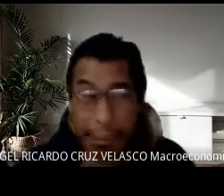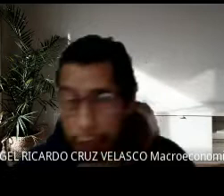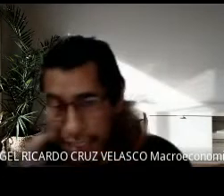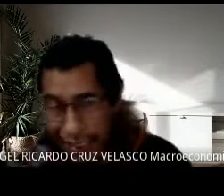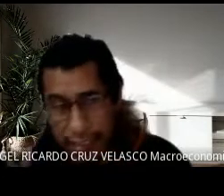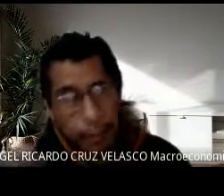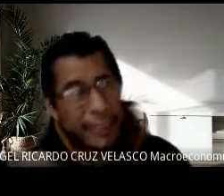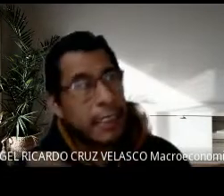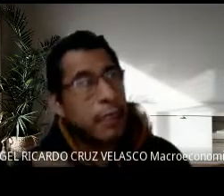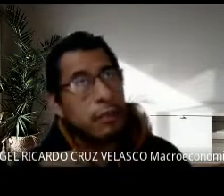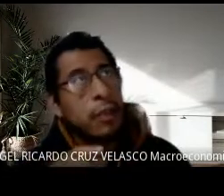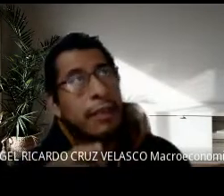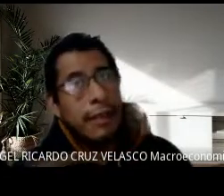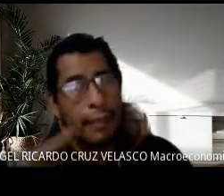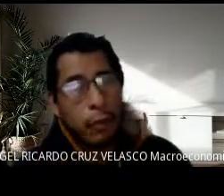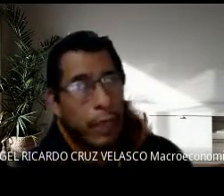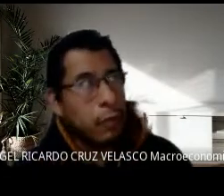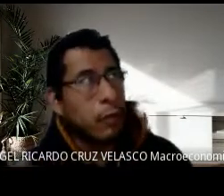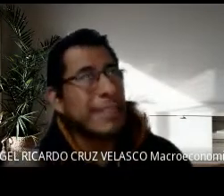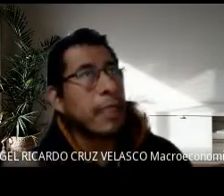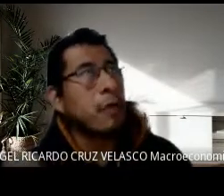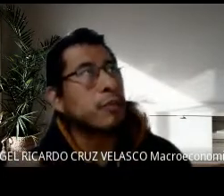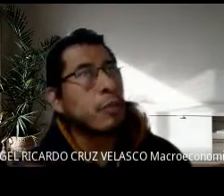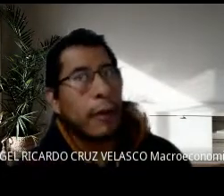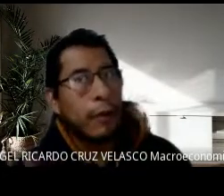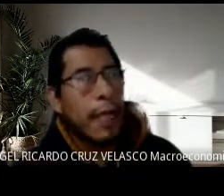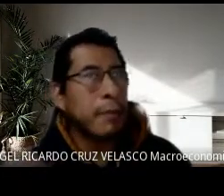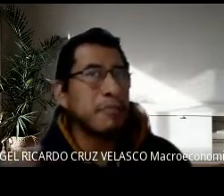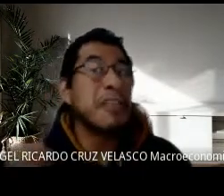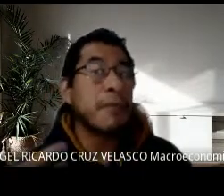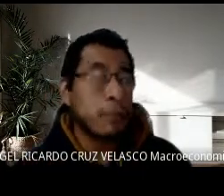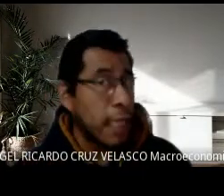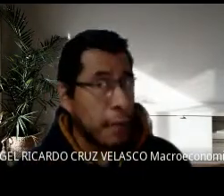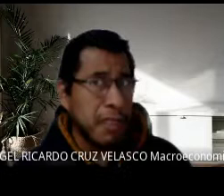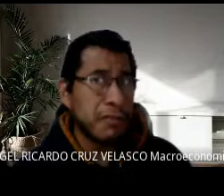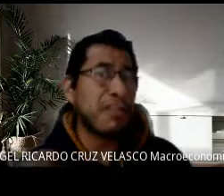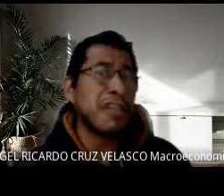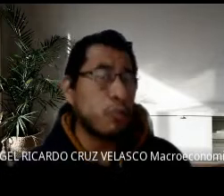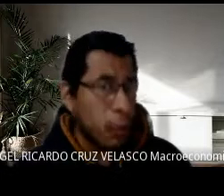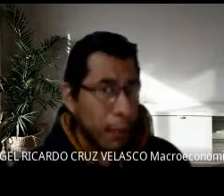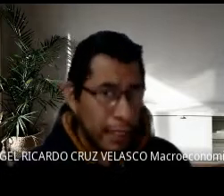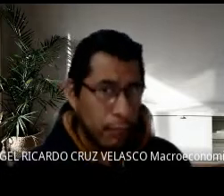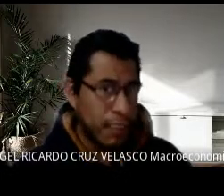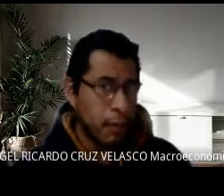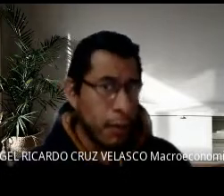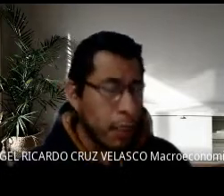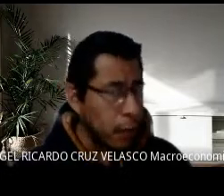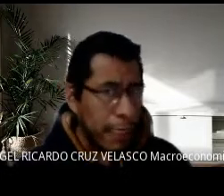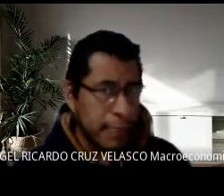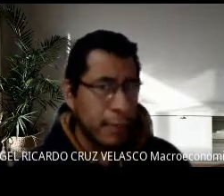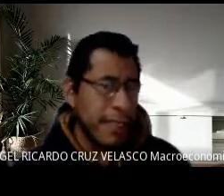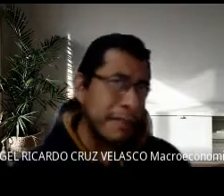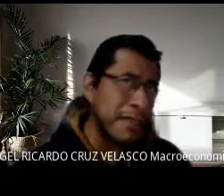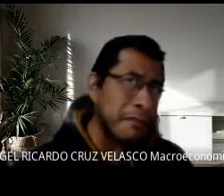Únicamente eso a los grandes empresarios que estaban lucrando con este negocio por abajo del agua, pues no les va a gustar. Digo, si no les gustó el combate al huachicol, ¿no? El robo